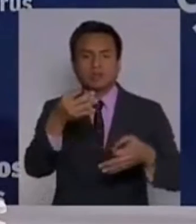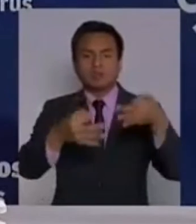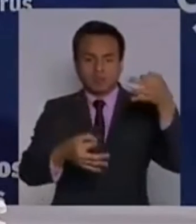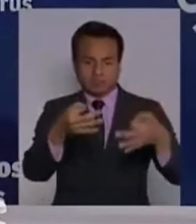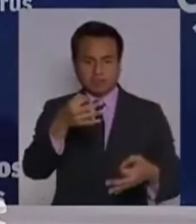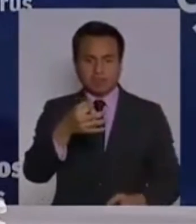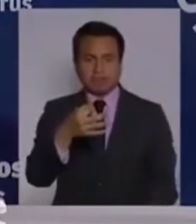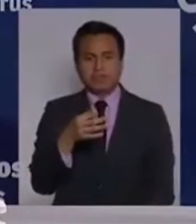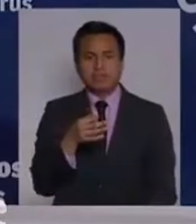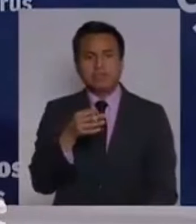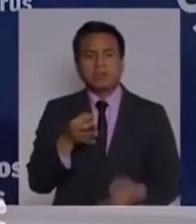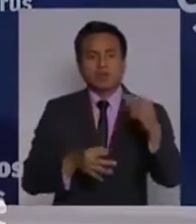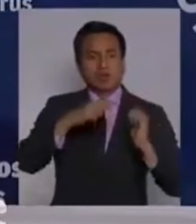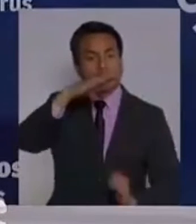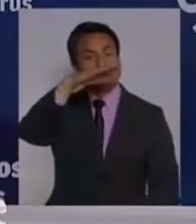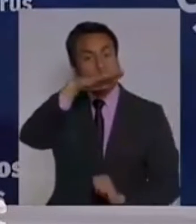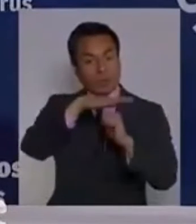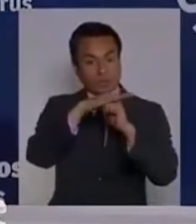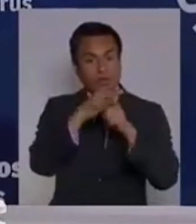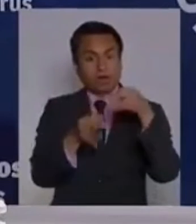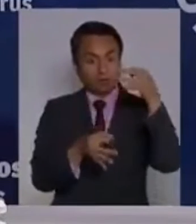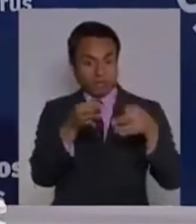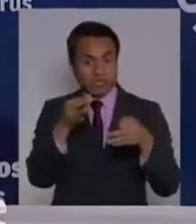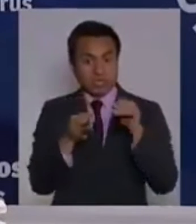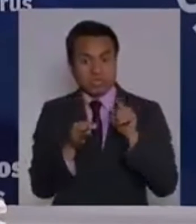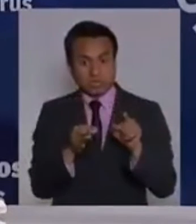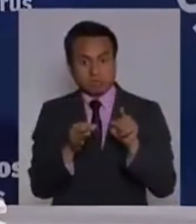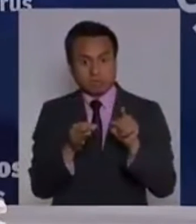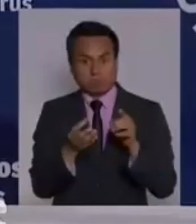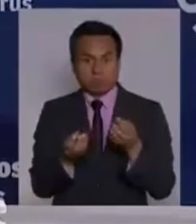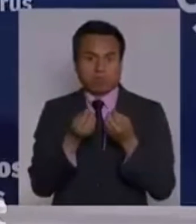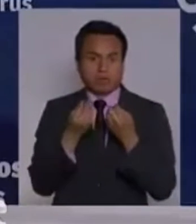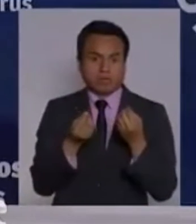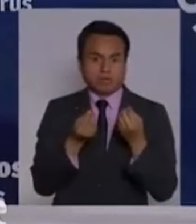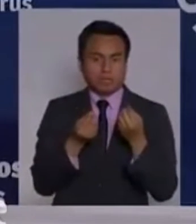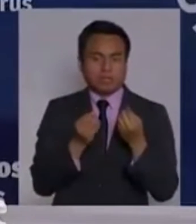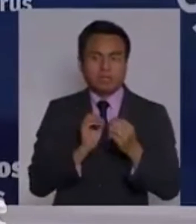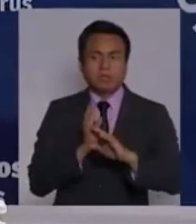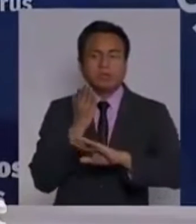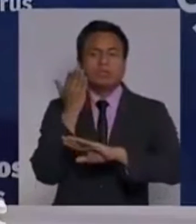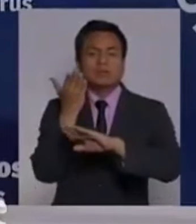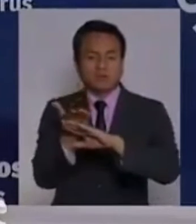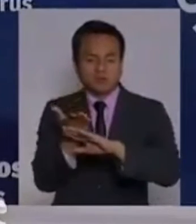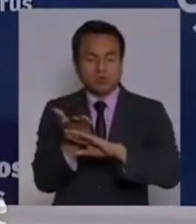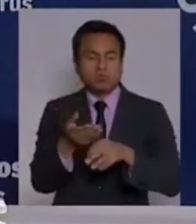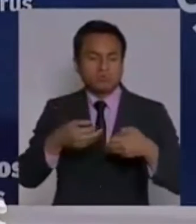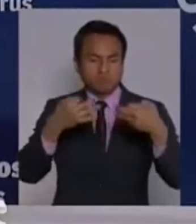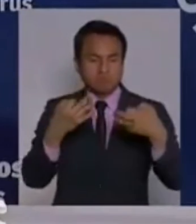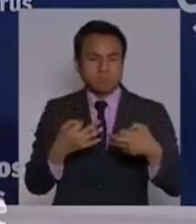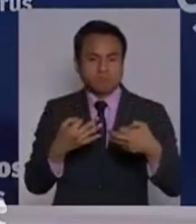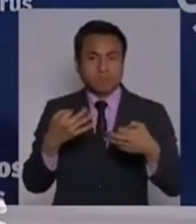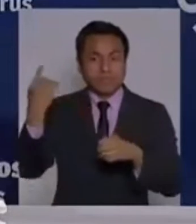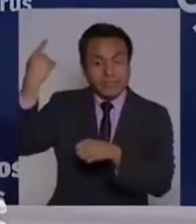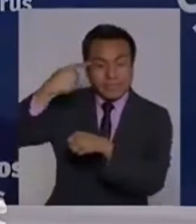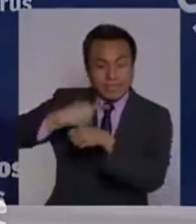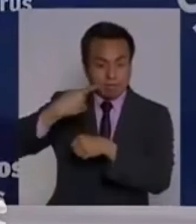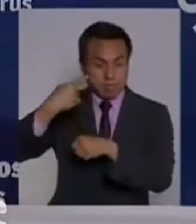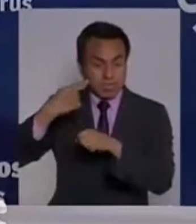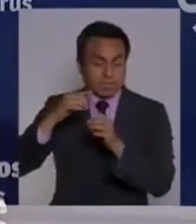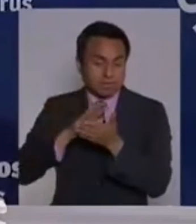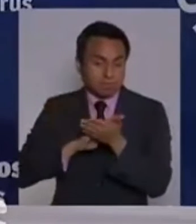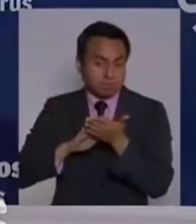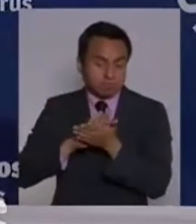si la corte suprema de justicia a la cual obviamente se acudió como corresponde dictamina